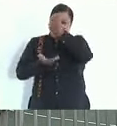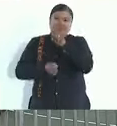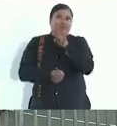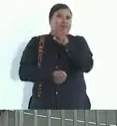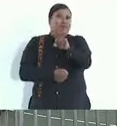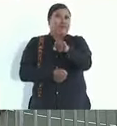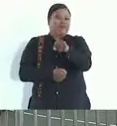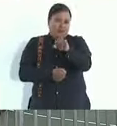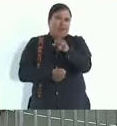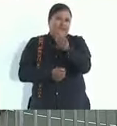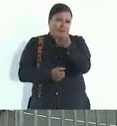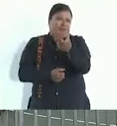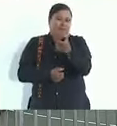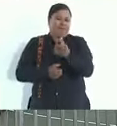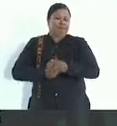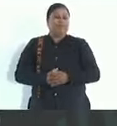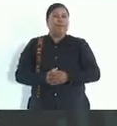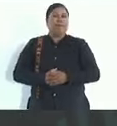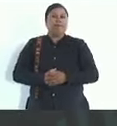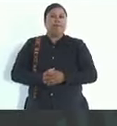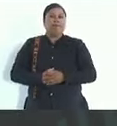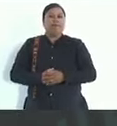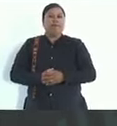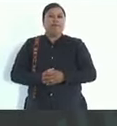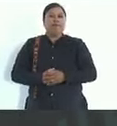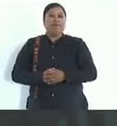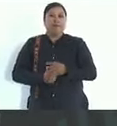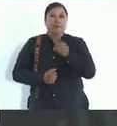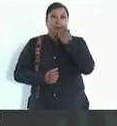estos recursos públicos.